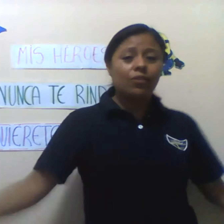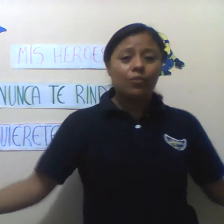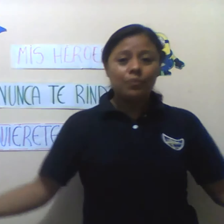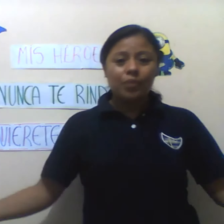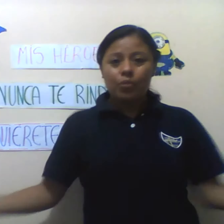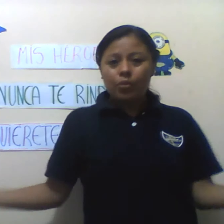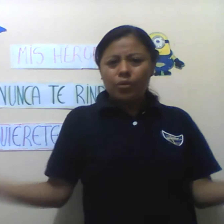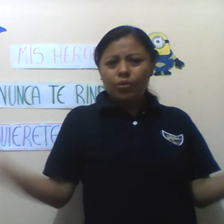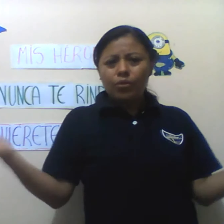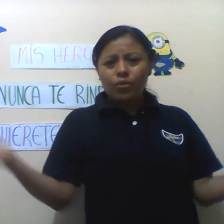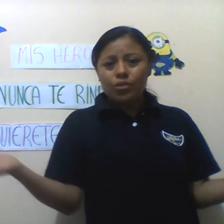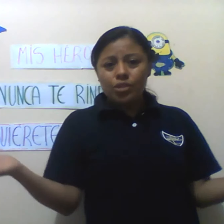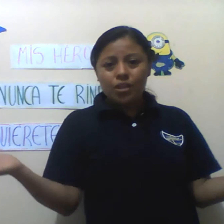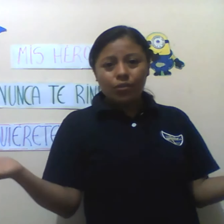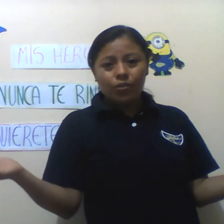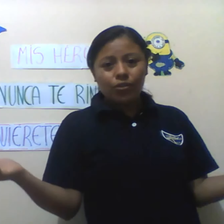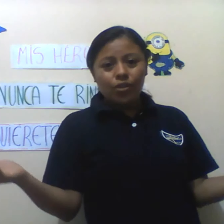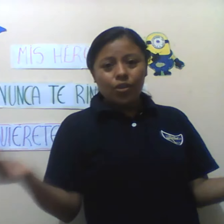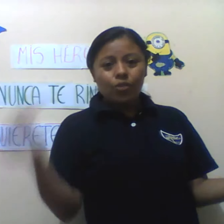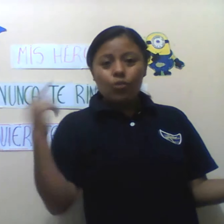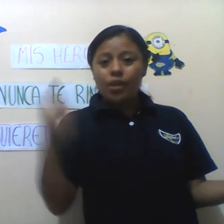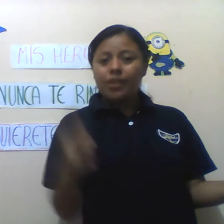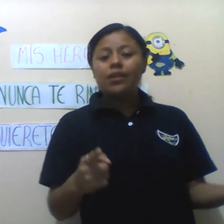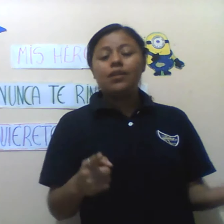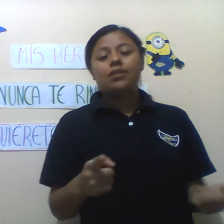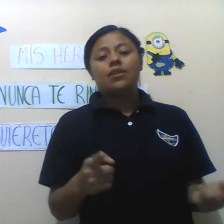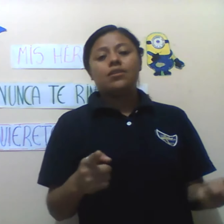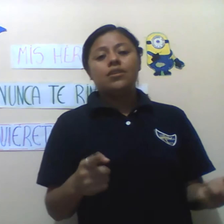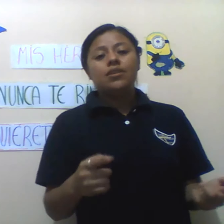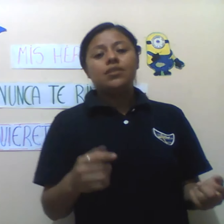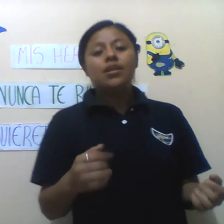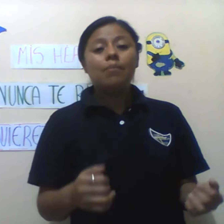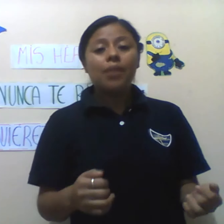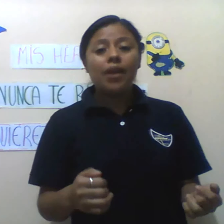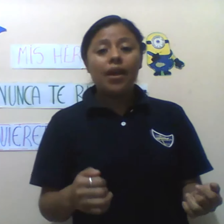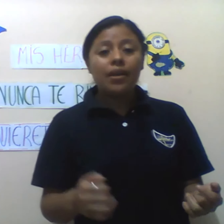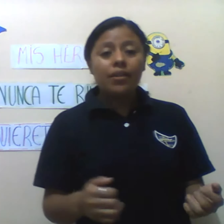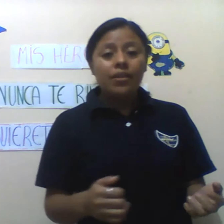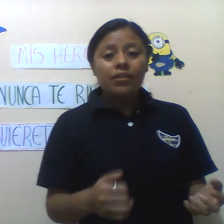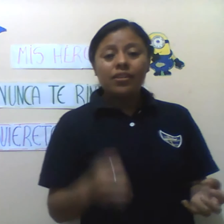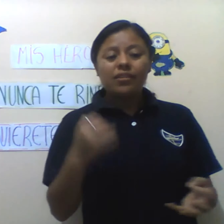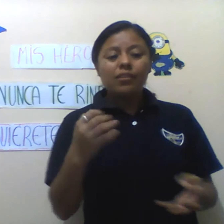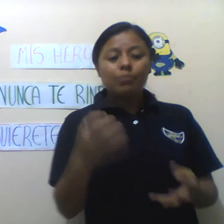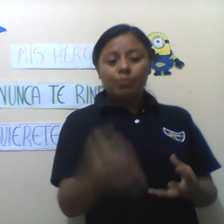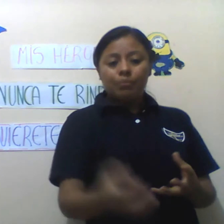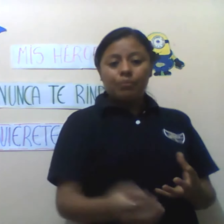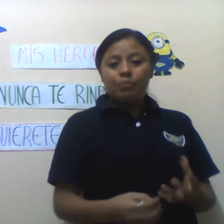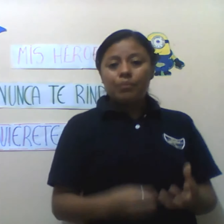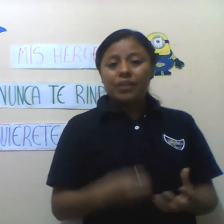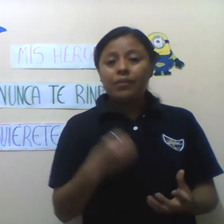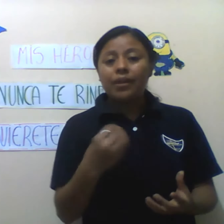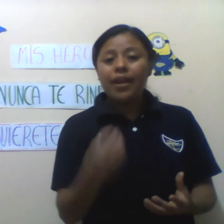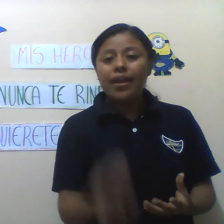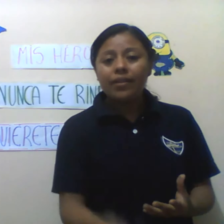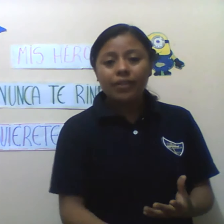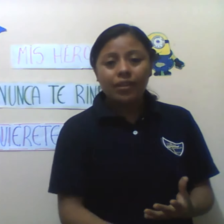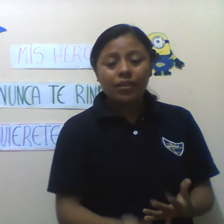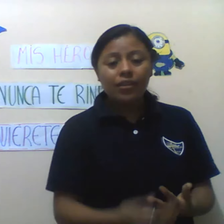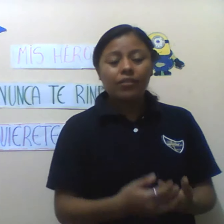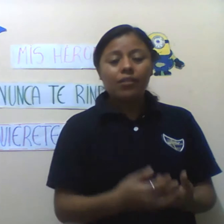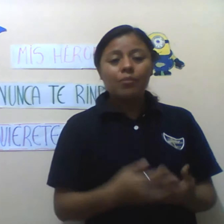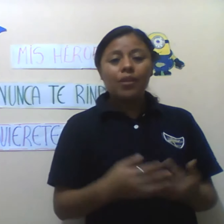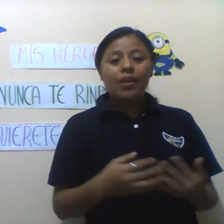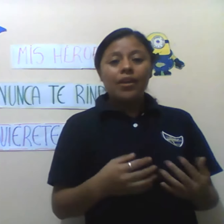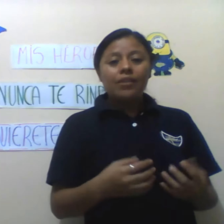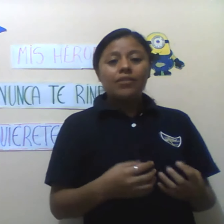me rindo. Bueno, no, chico, nunca te rindas. Siempre hay, tiene que ser perseverante,